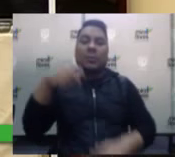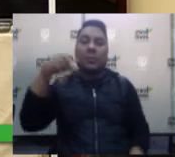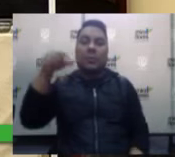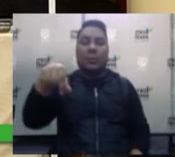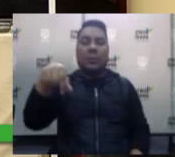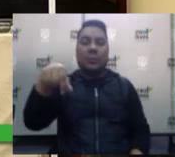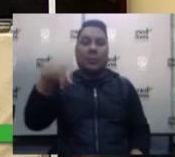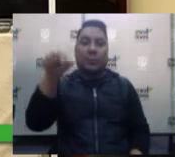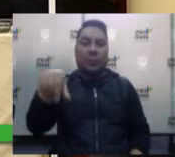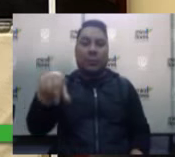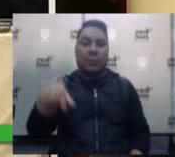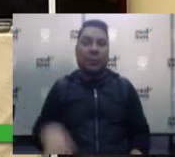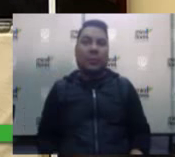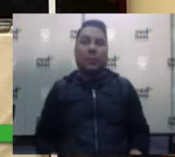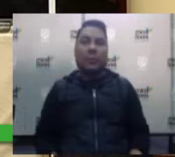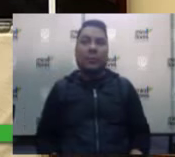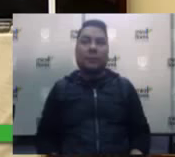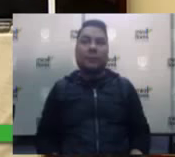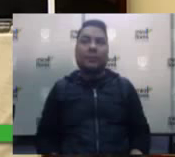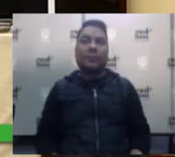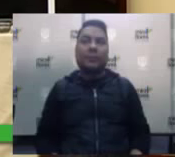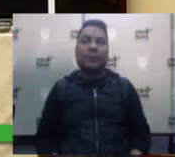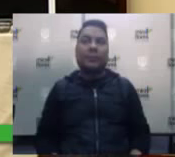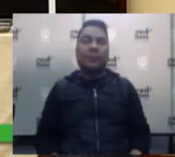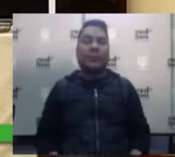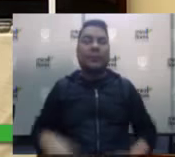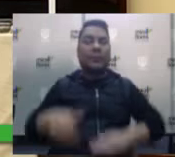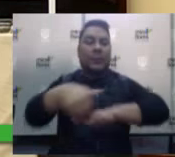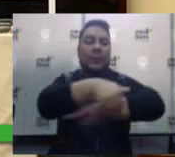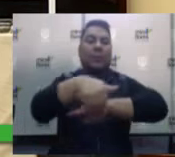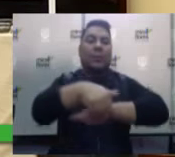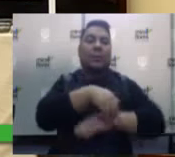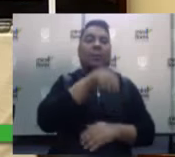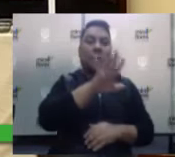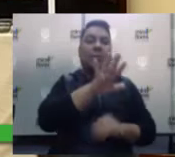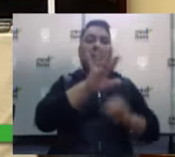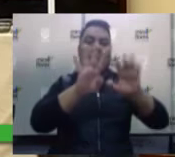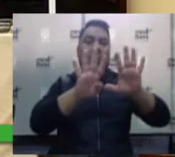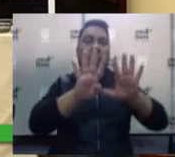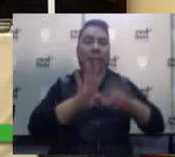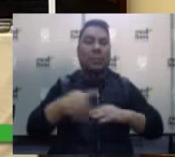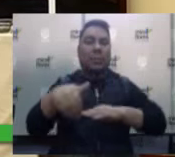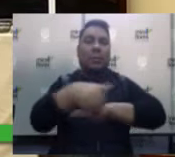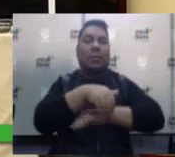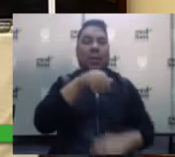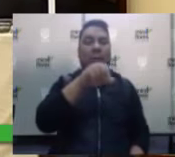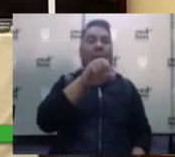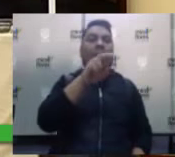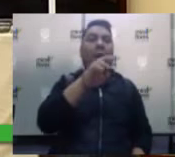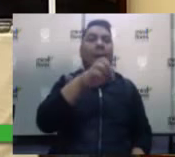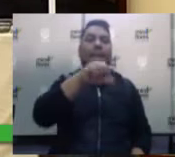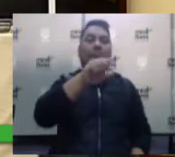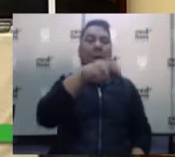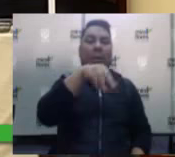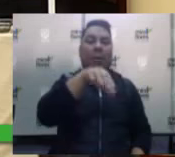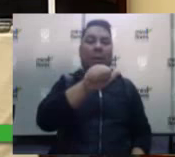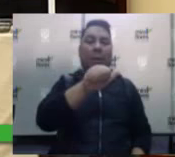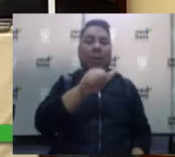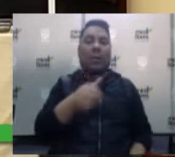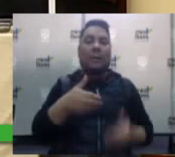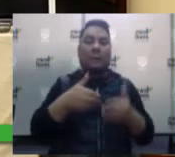Q. Solidaridad Nacional. Ubicación 59, avenida Ricardo Palma, cuadra 5, frente al